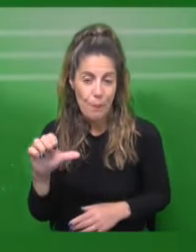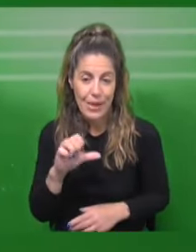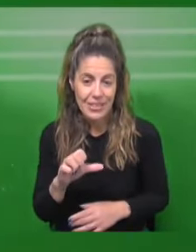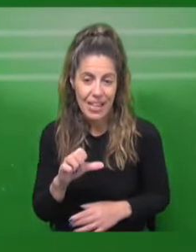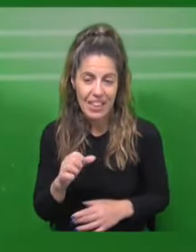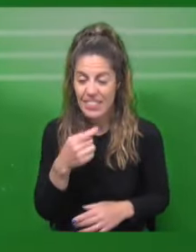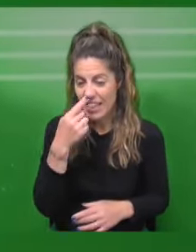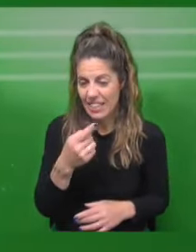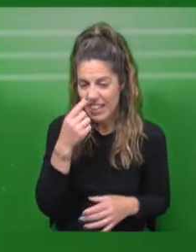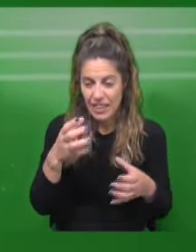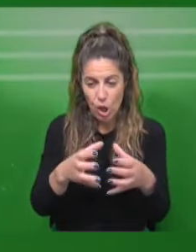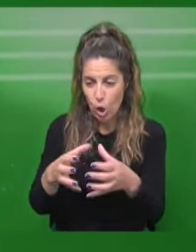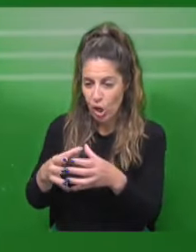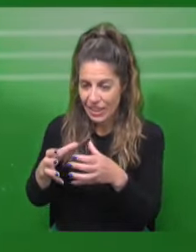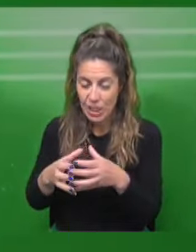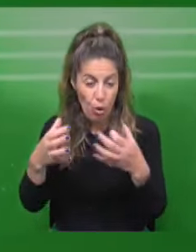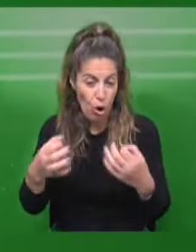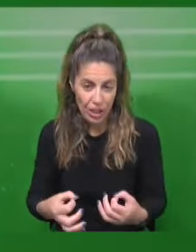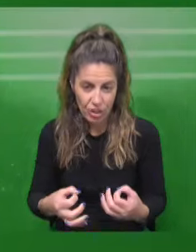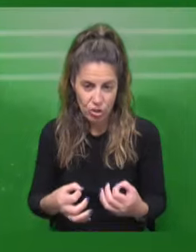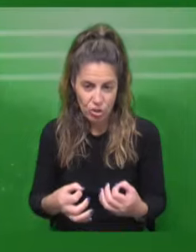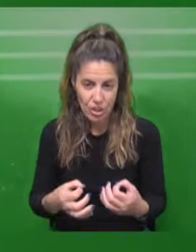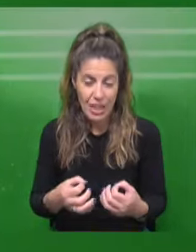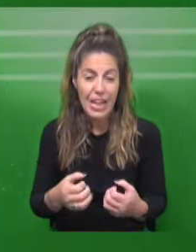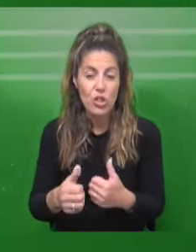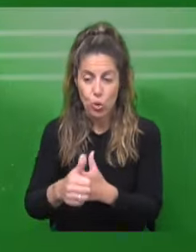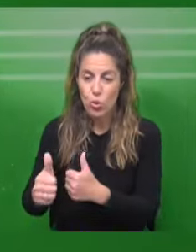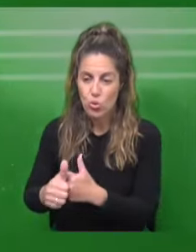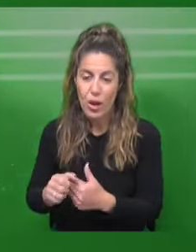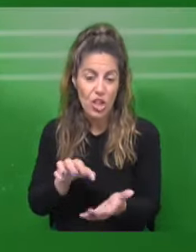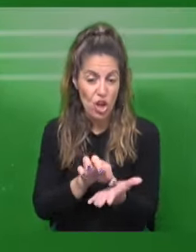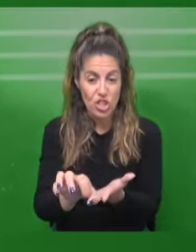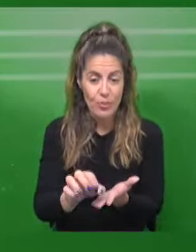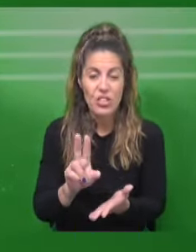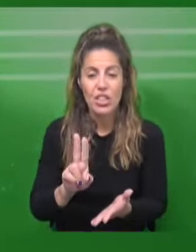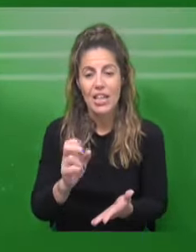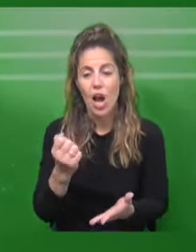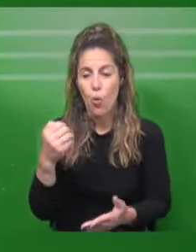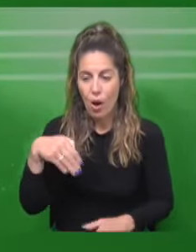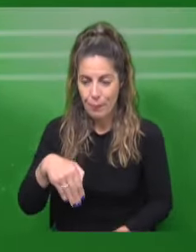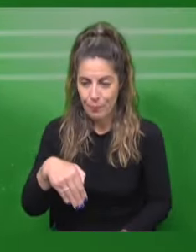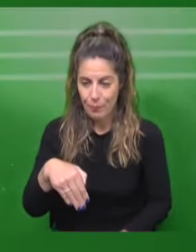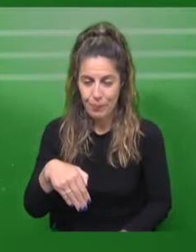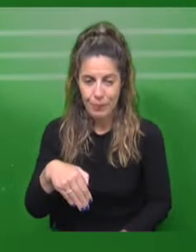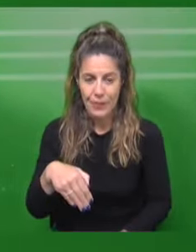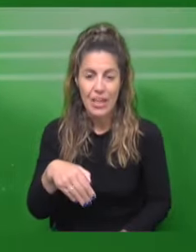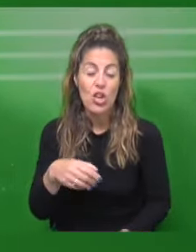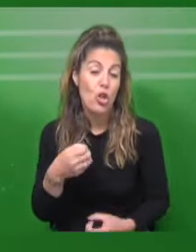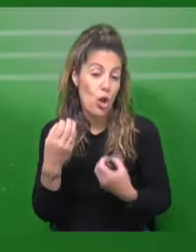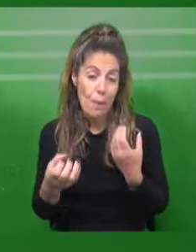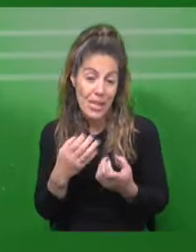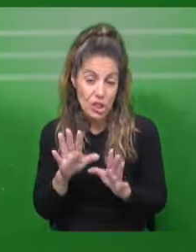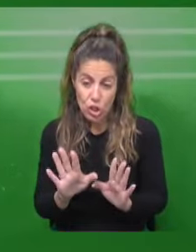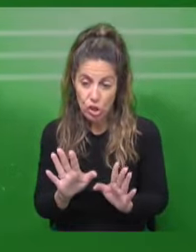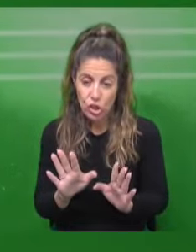interés de colectivos concretos que son usuarios de los servicios de la guam este Son expresión